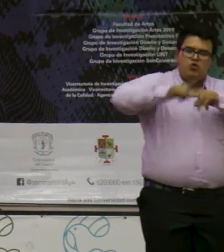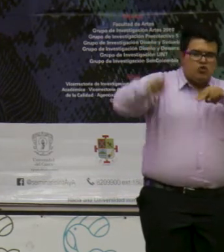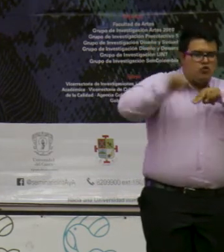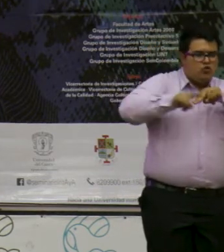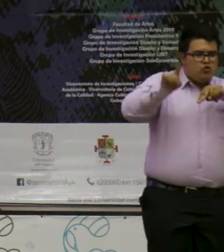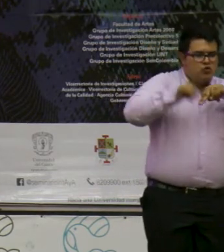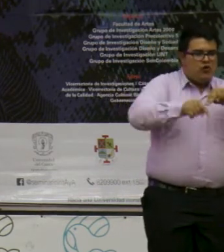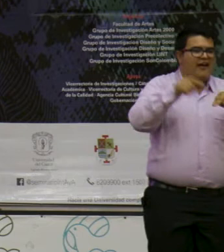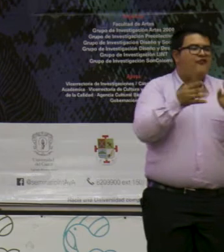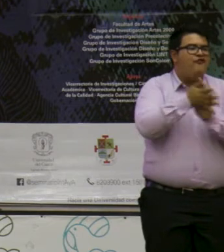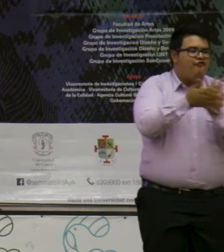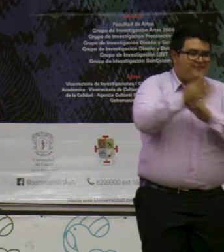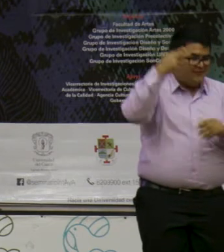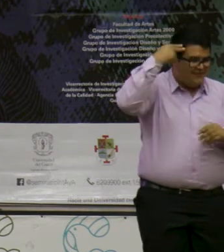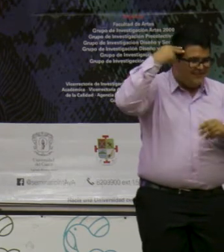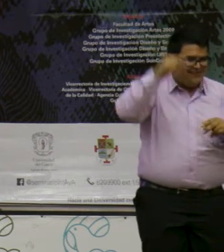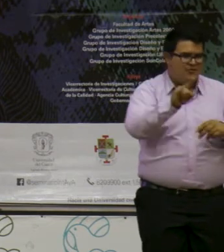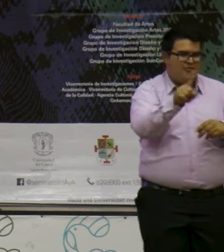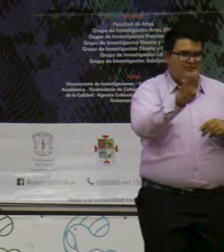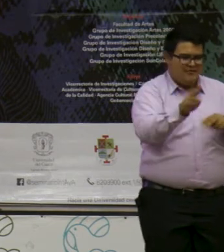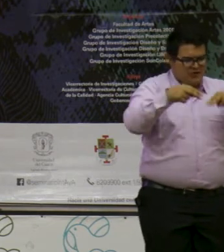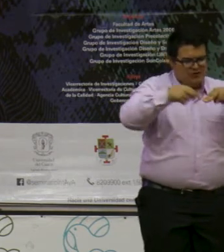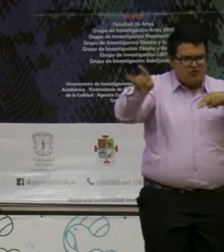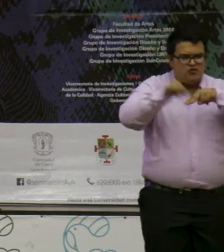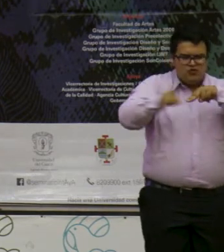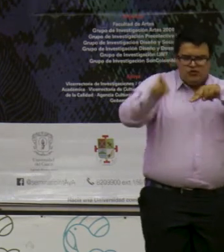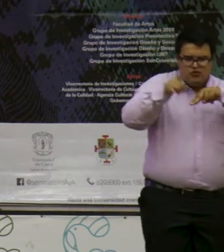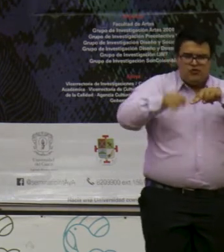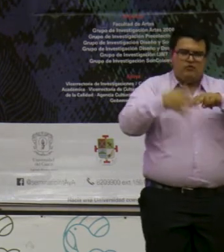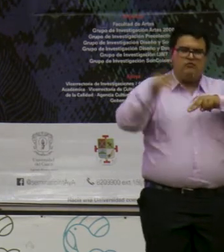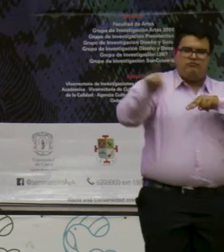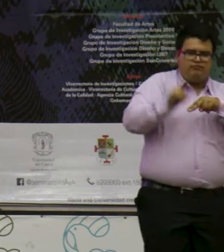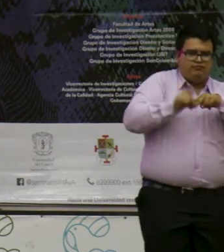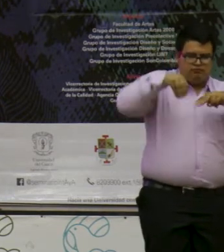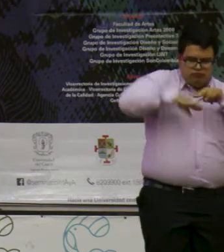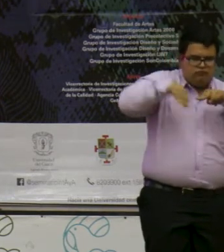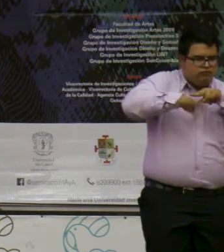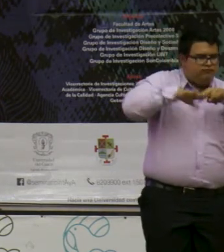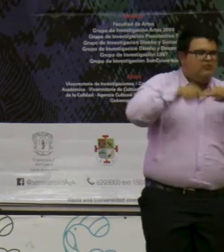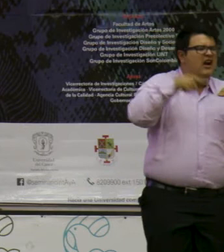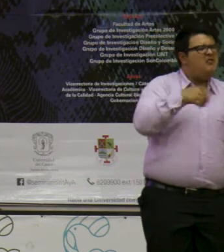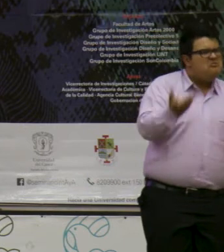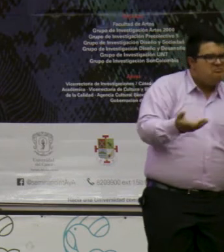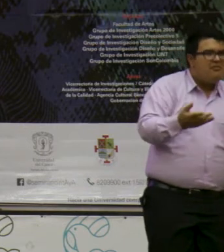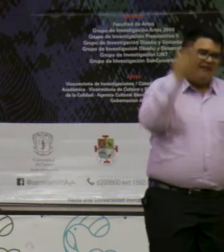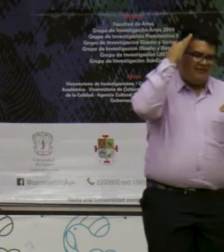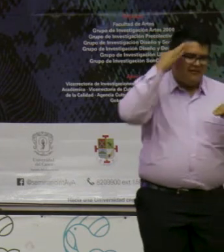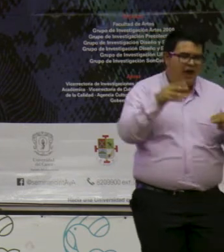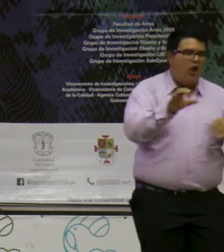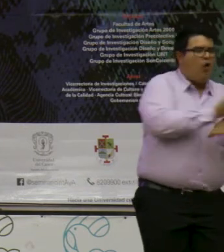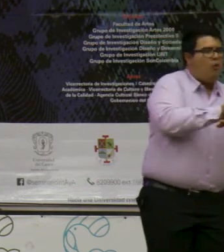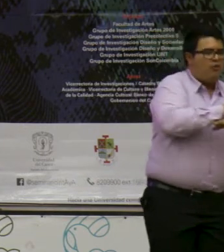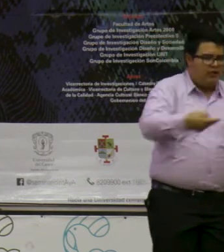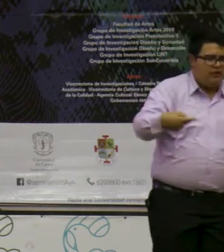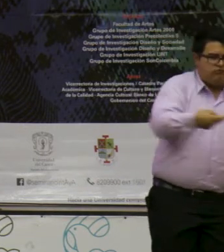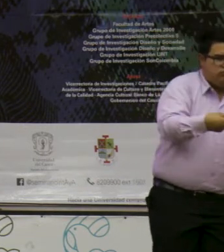el tránsito de información desde muy gruesa hasta muy liviana. Y que además hace conexión entre dispositivos en donde